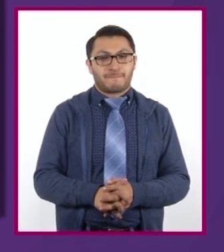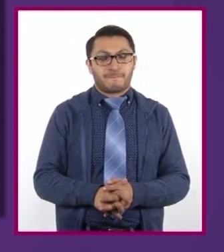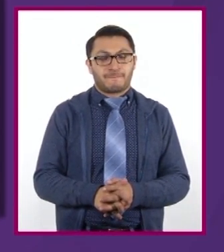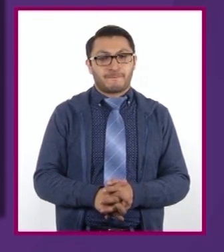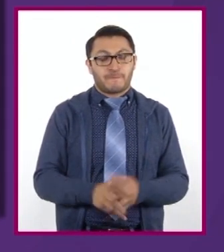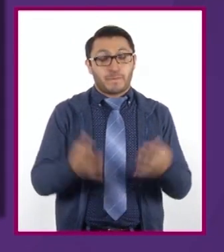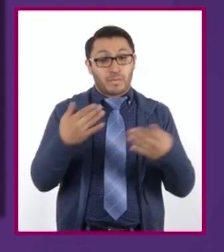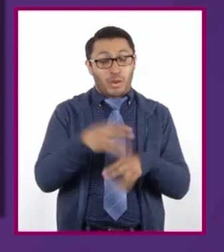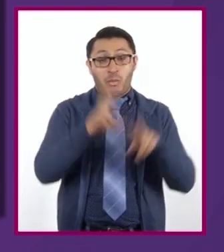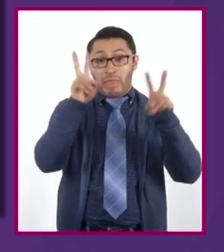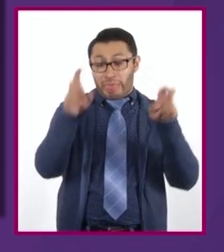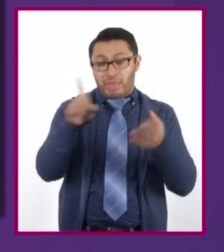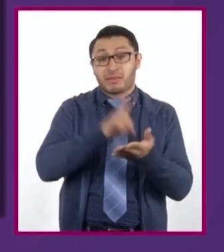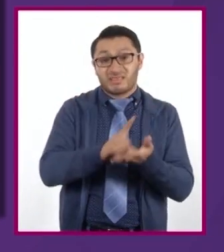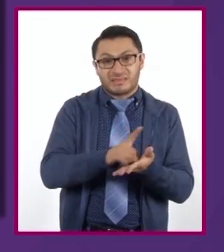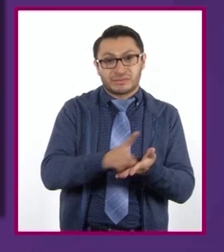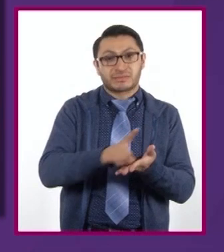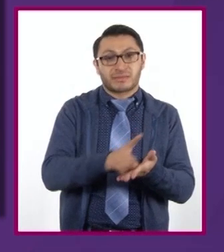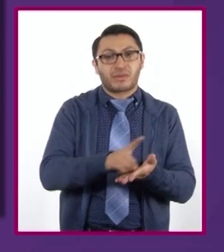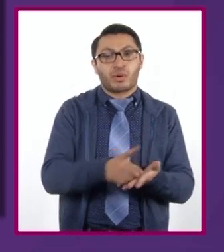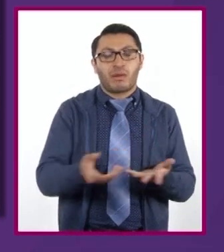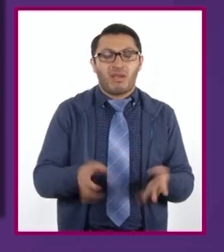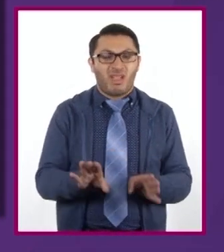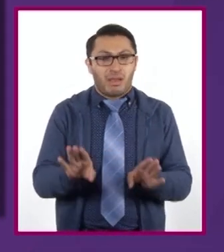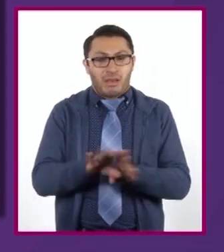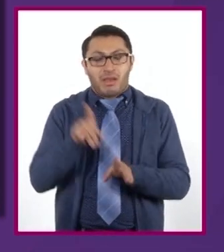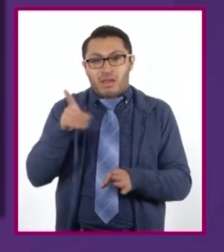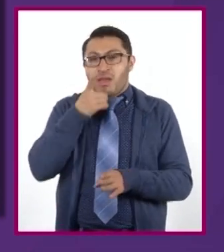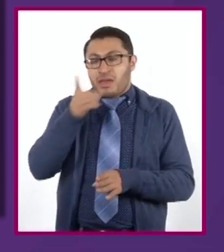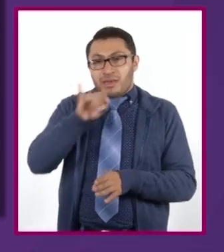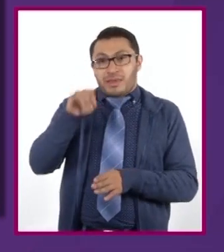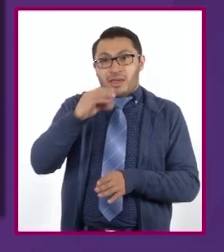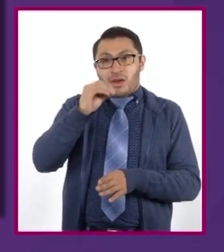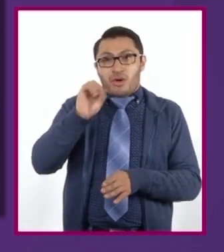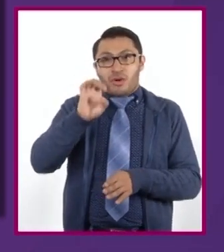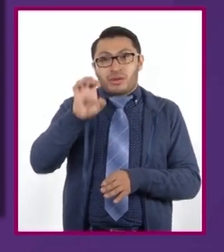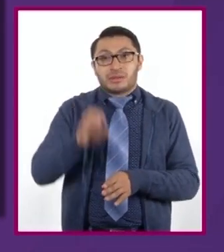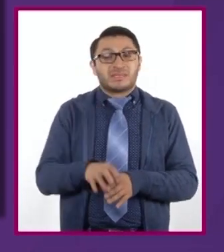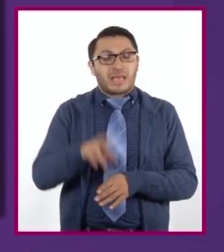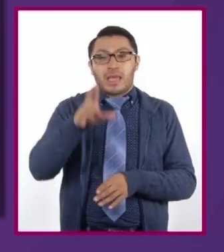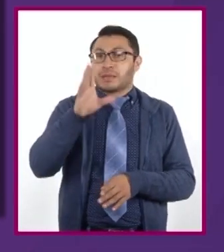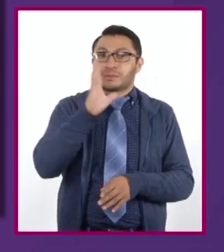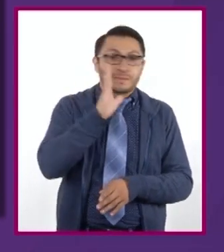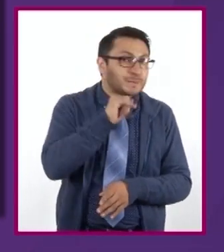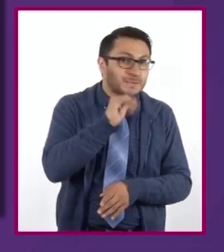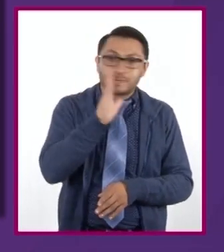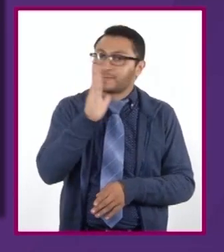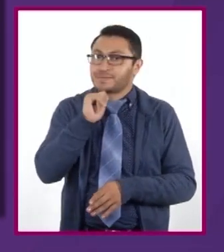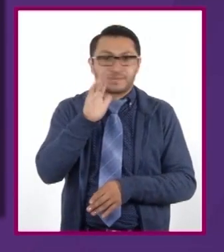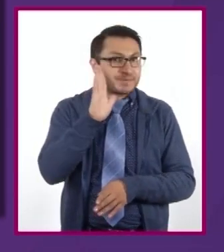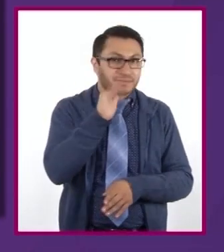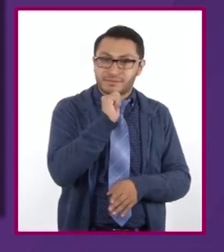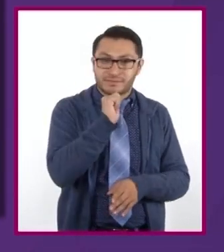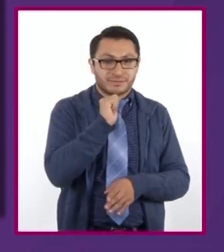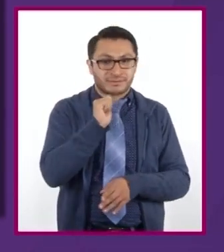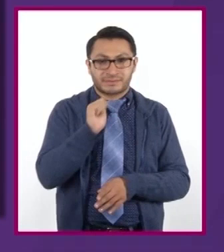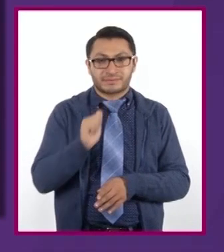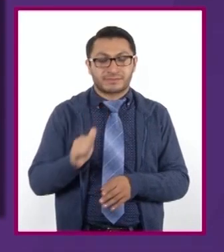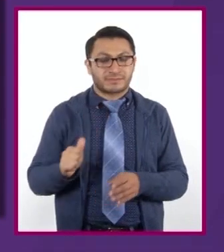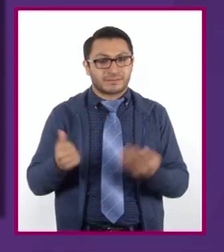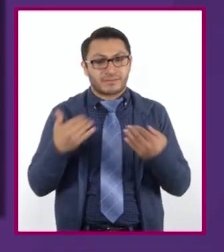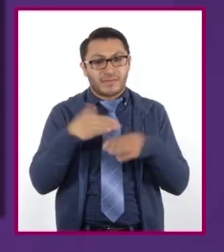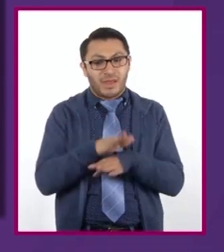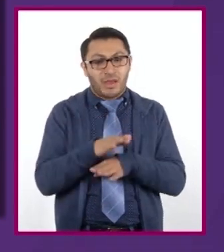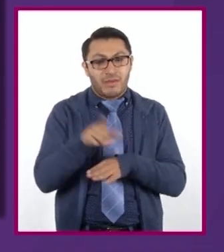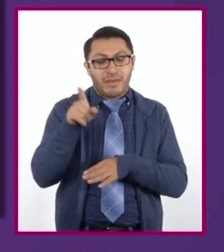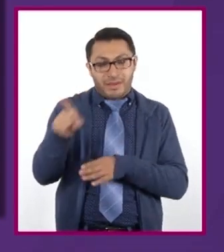Respecto del asunto de las drogas, dice José Saramago que no es posible, al